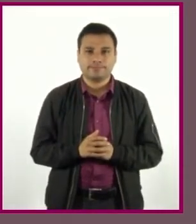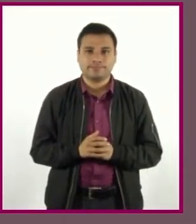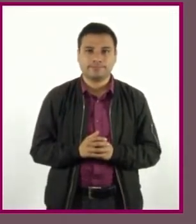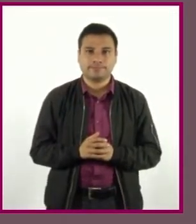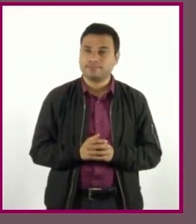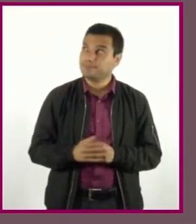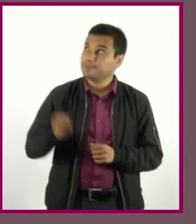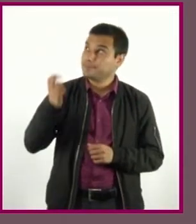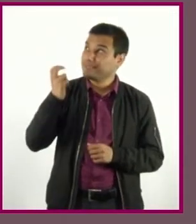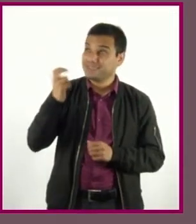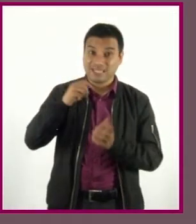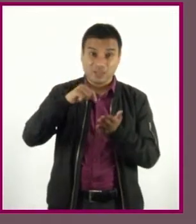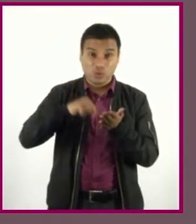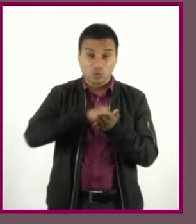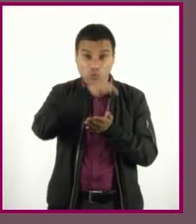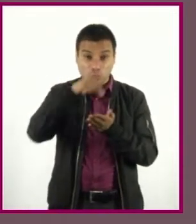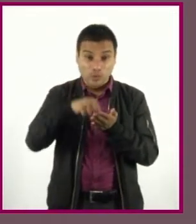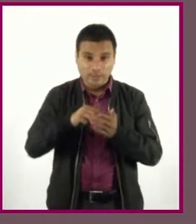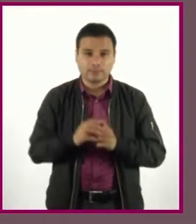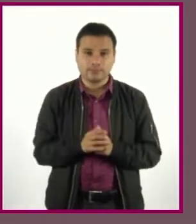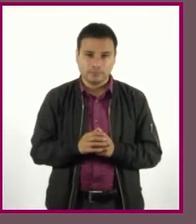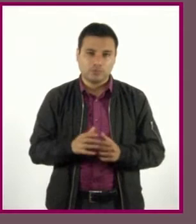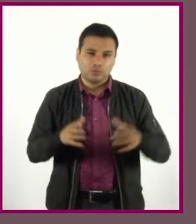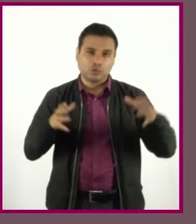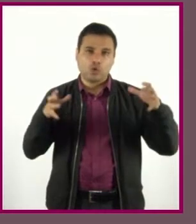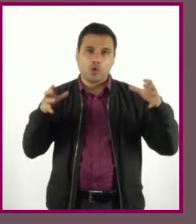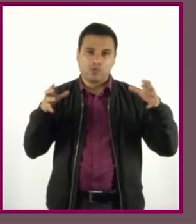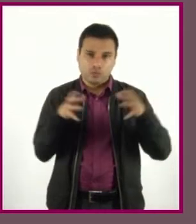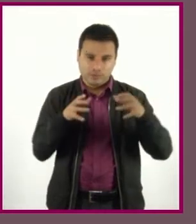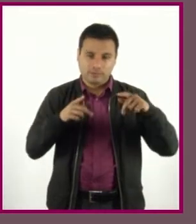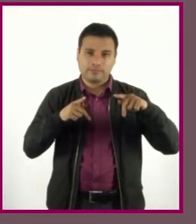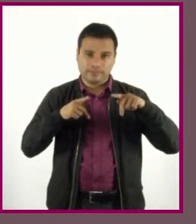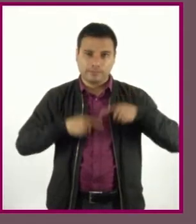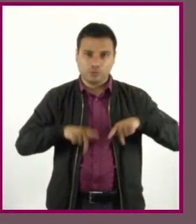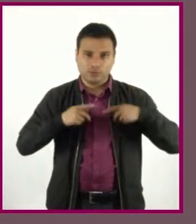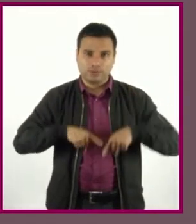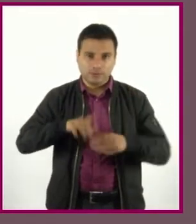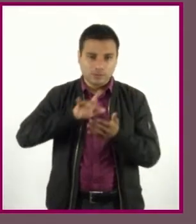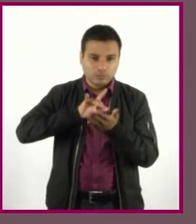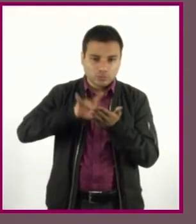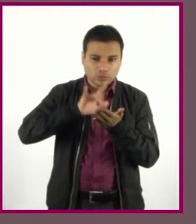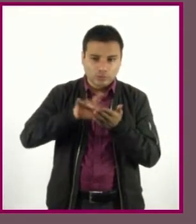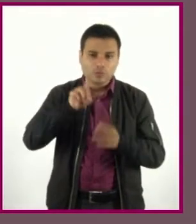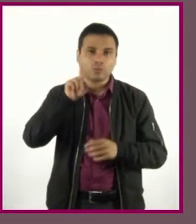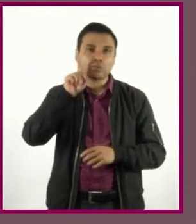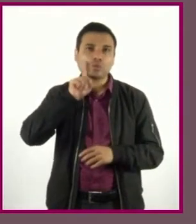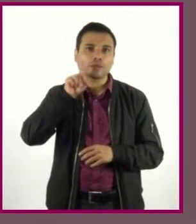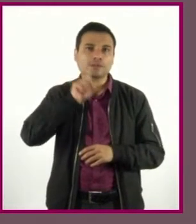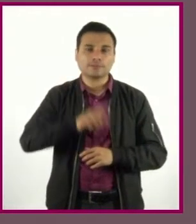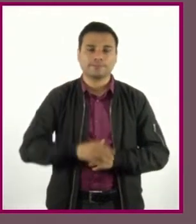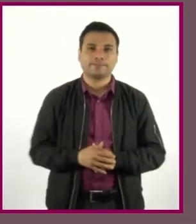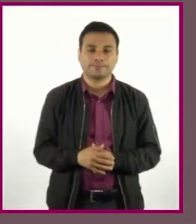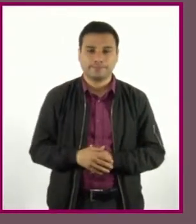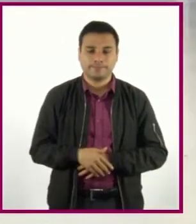ha convertido en una verdadera comunidad de apoyo mutuo entre estas mujeres que sobreviven a la guerra